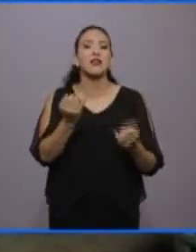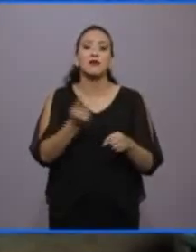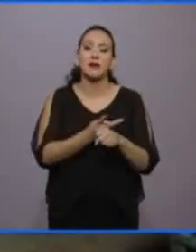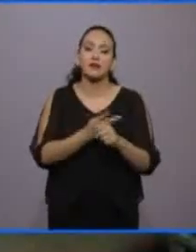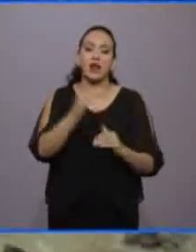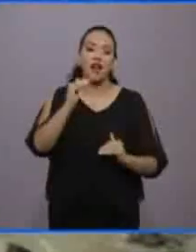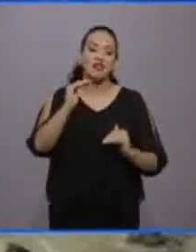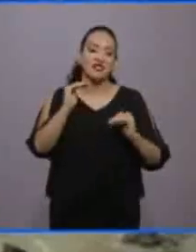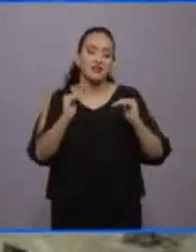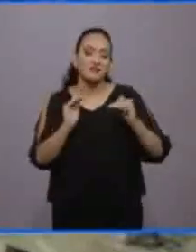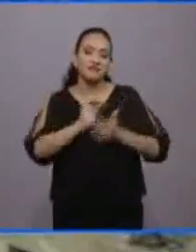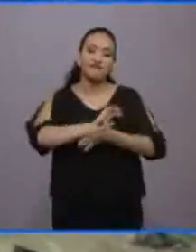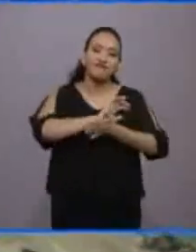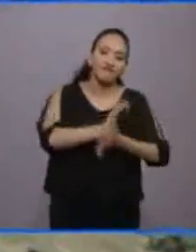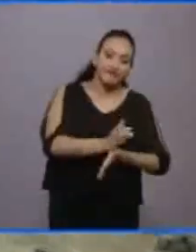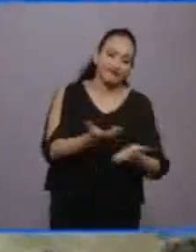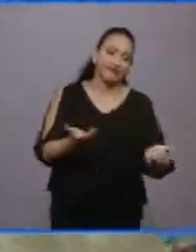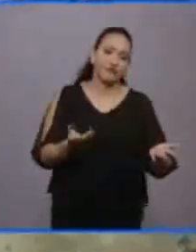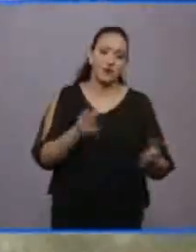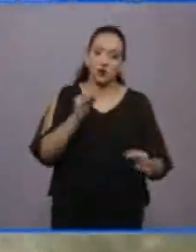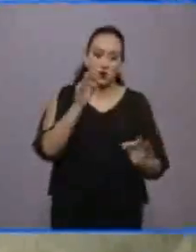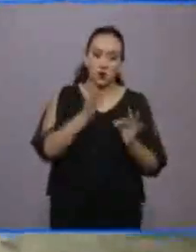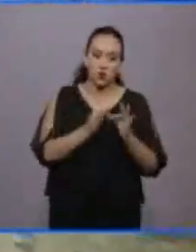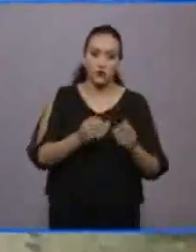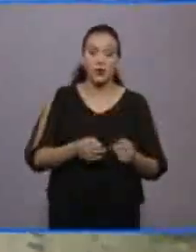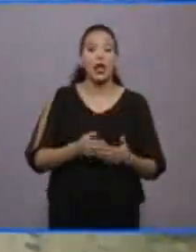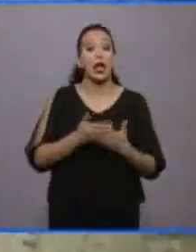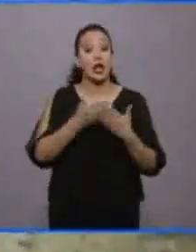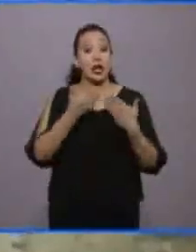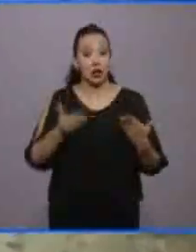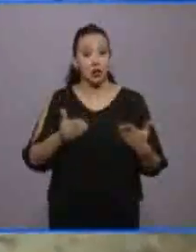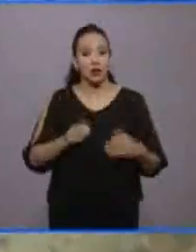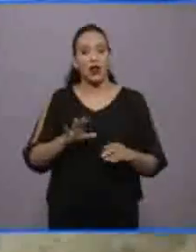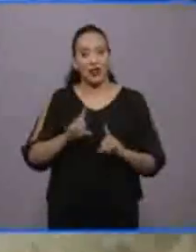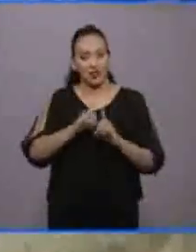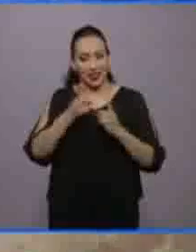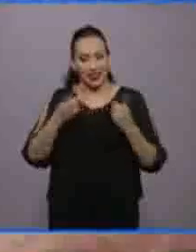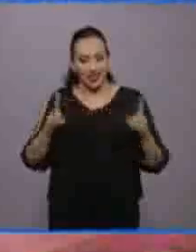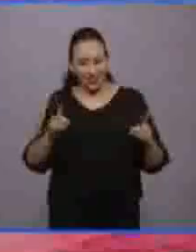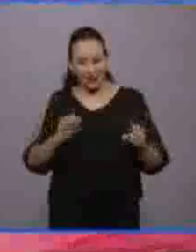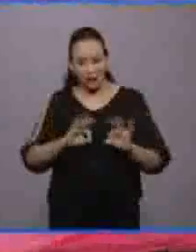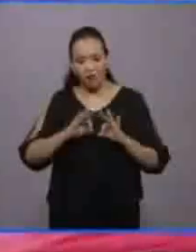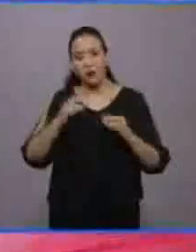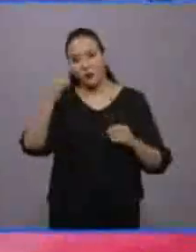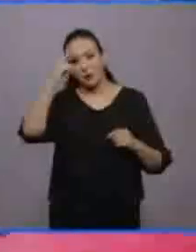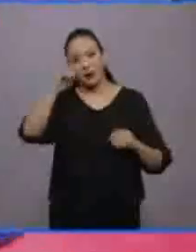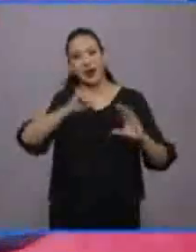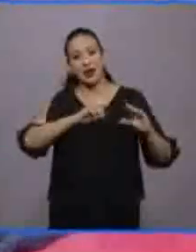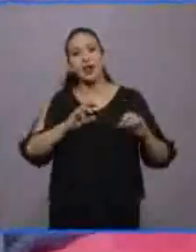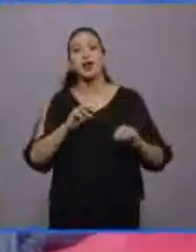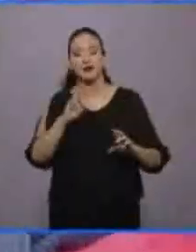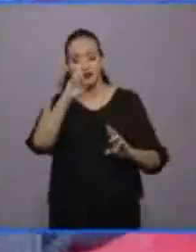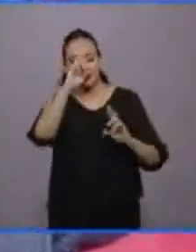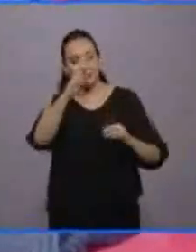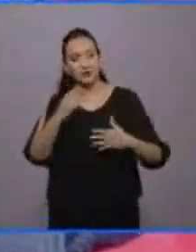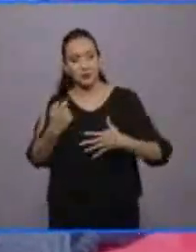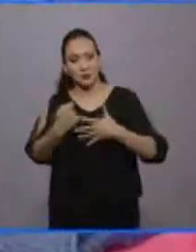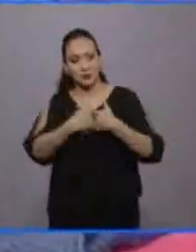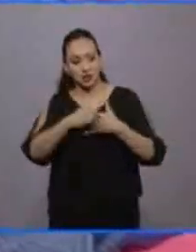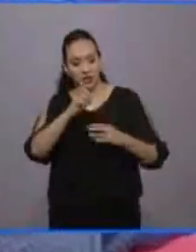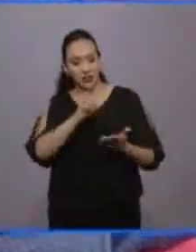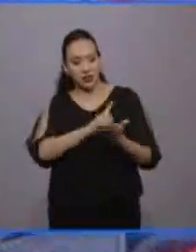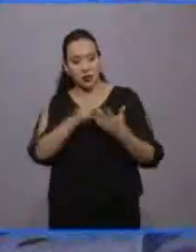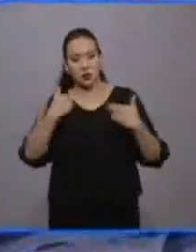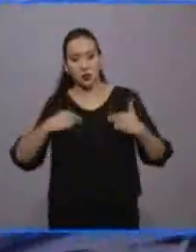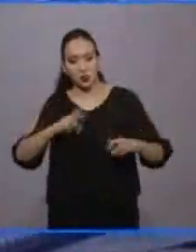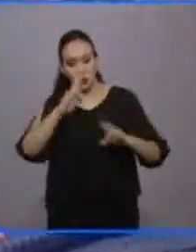y exclusión. Además, da cuenta del desarrollo del programa de formación en perspectivas interseccionales para los derechos